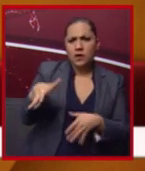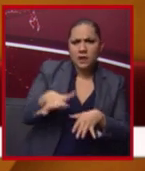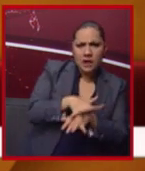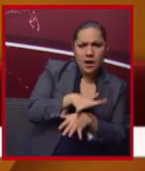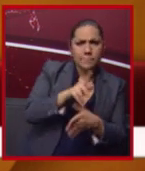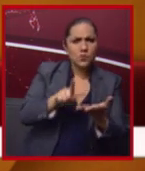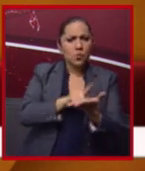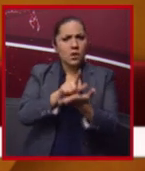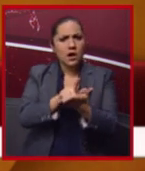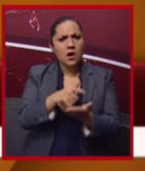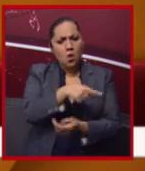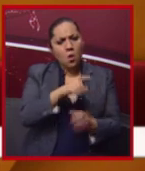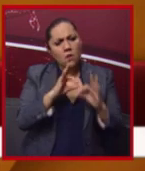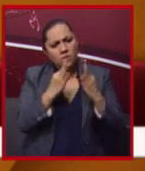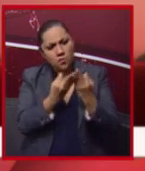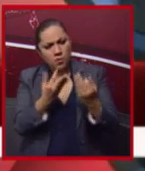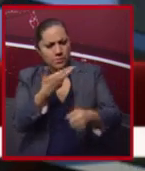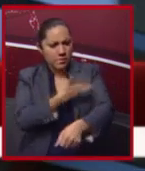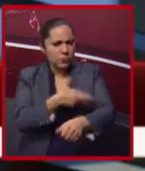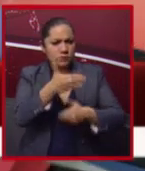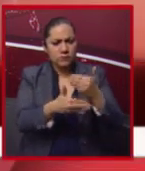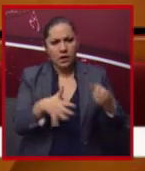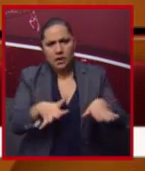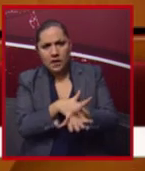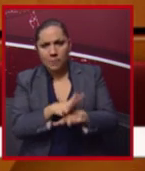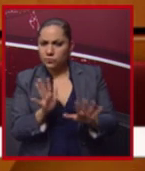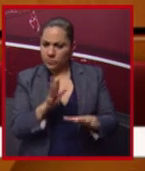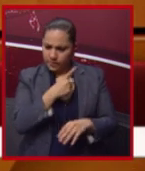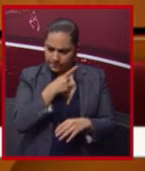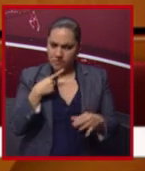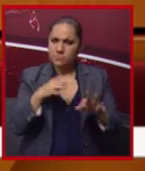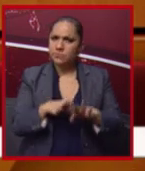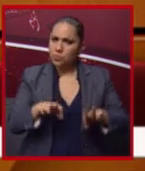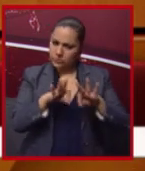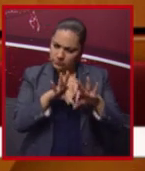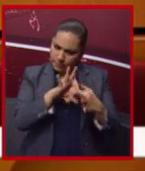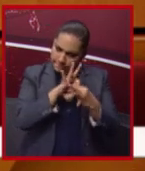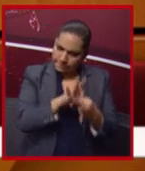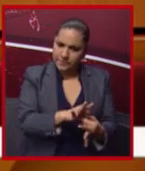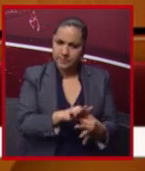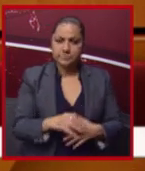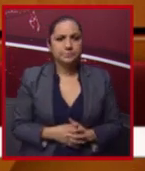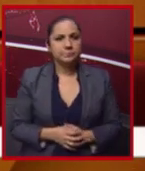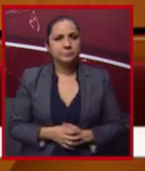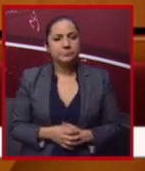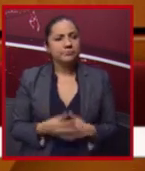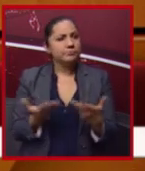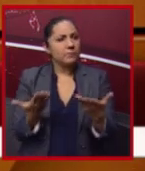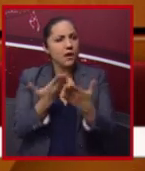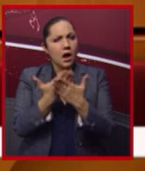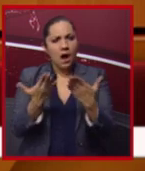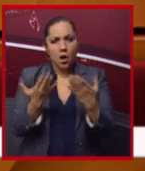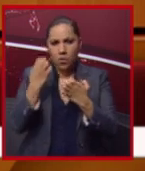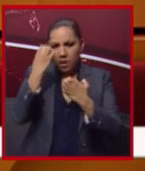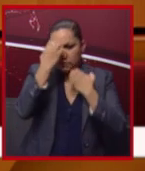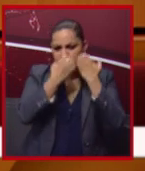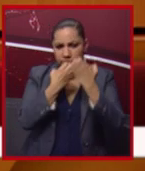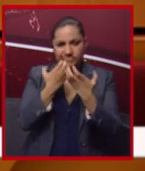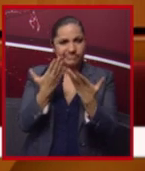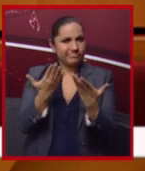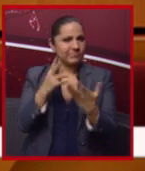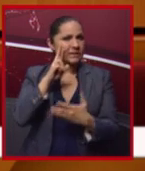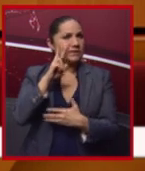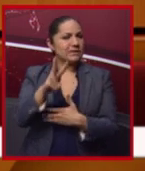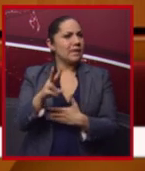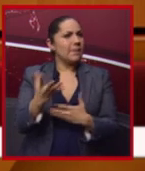si no cuidamos los procesos. Todo pareciera indicarnos que tenemos esta urgencia porque